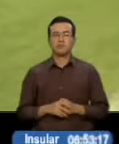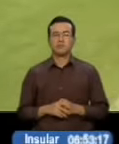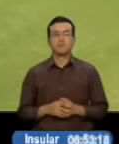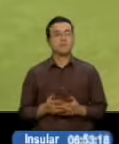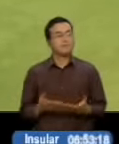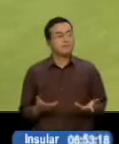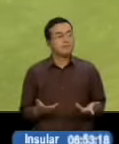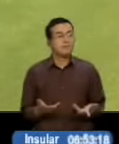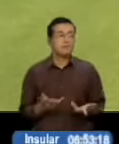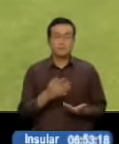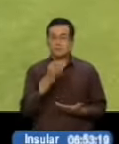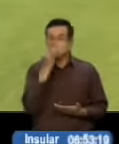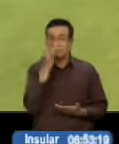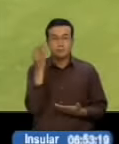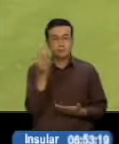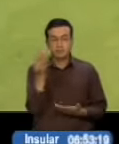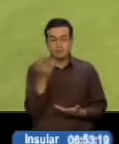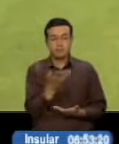Y bueno, la verdad que